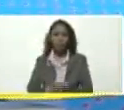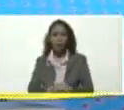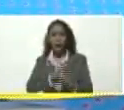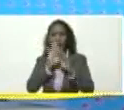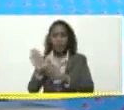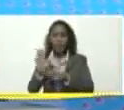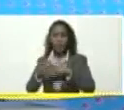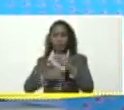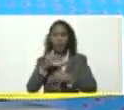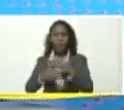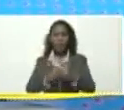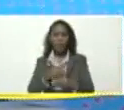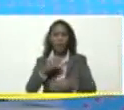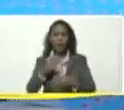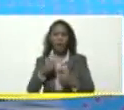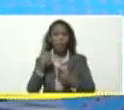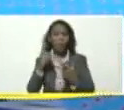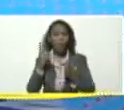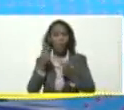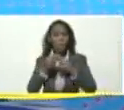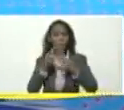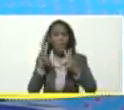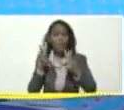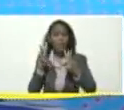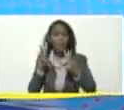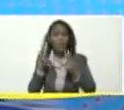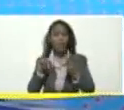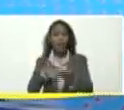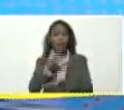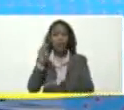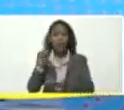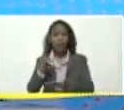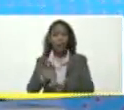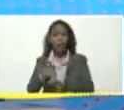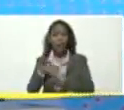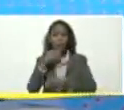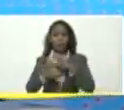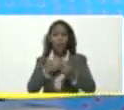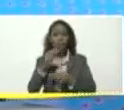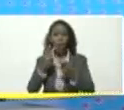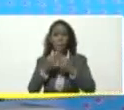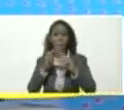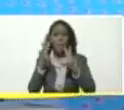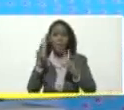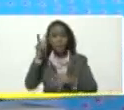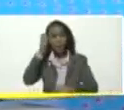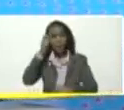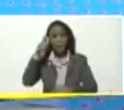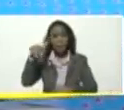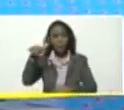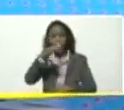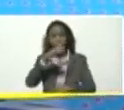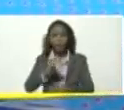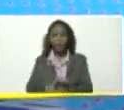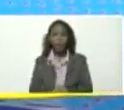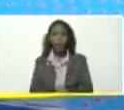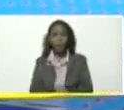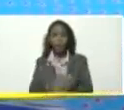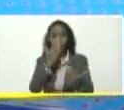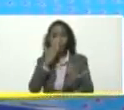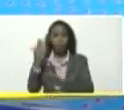será, garantizando la paz nacional, garantizando la paz ciudadana. Ahí